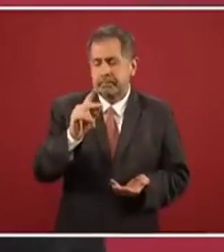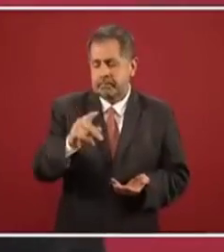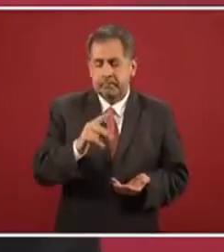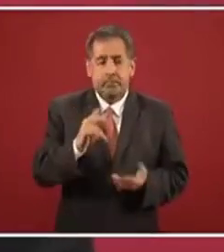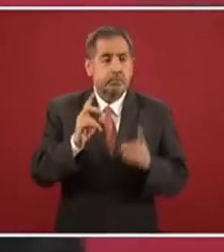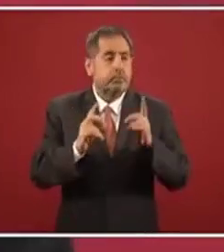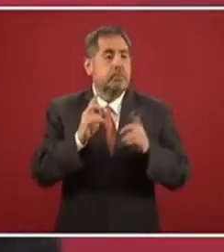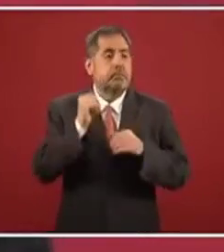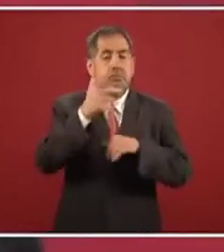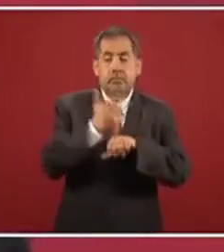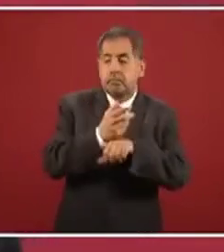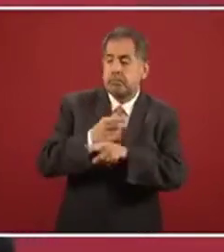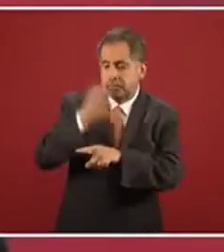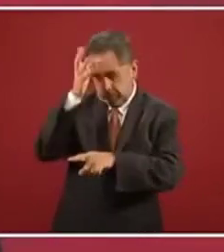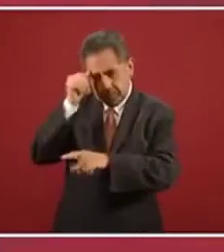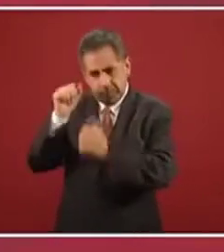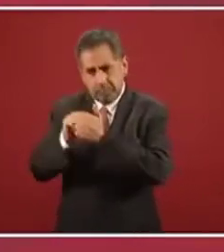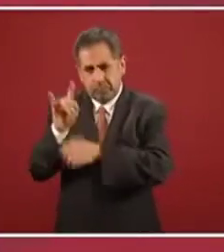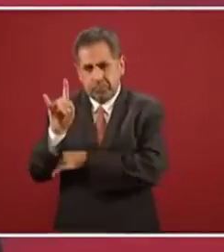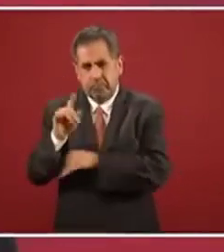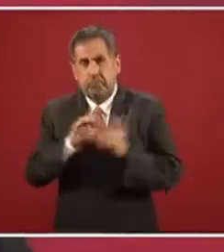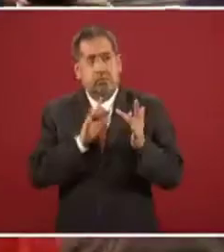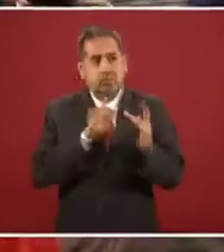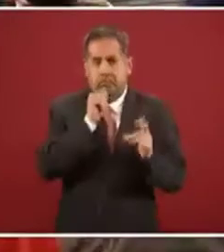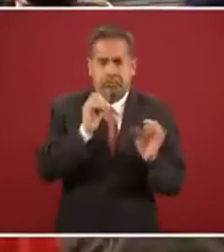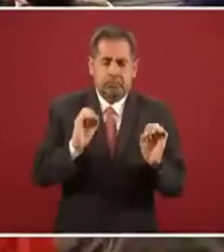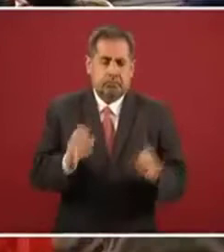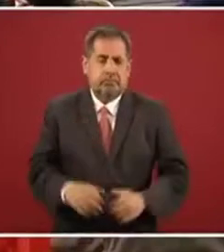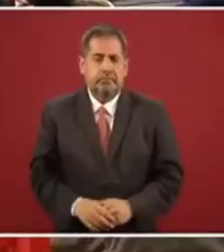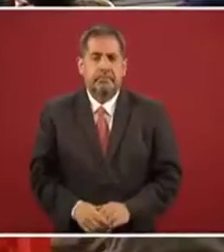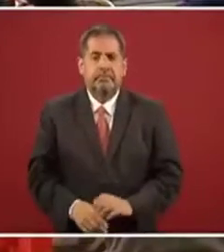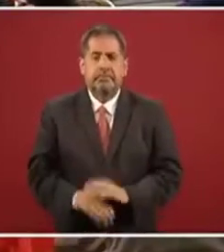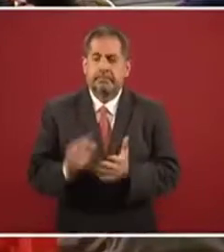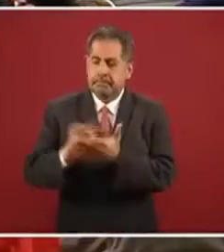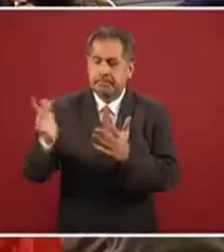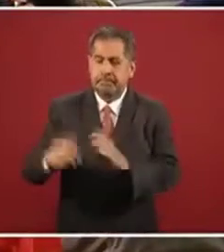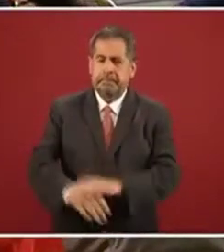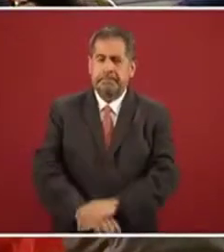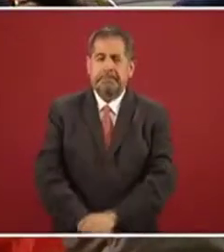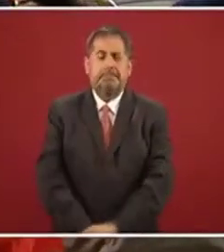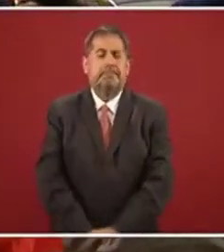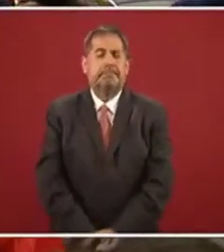de acuerdo con algo así, pero no me he comunicado con ellos. Gracias.